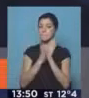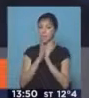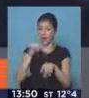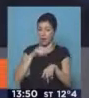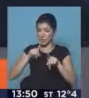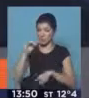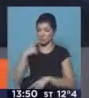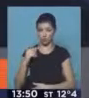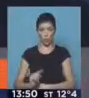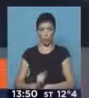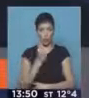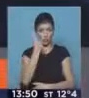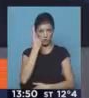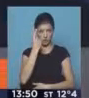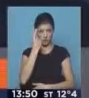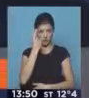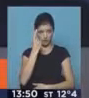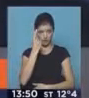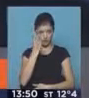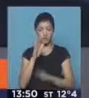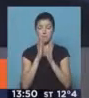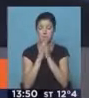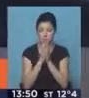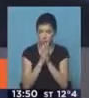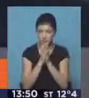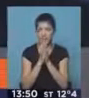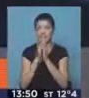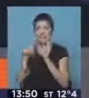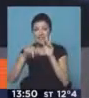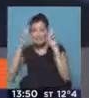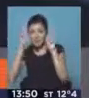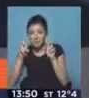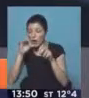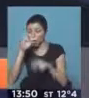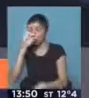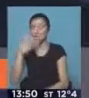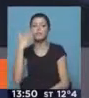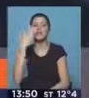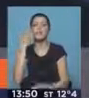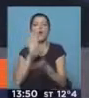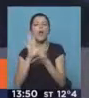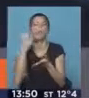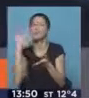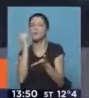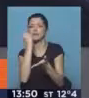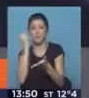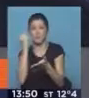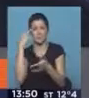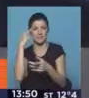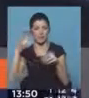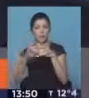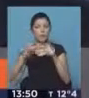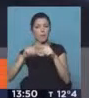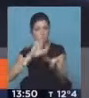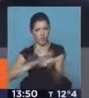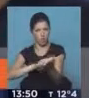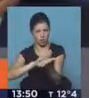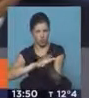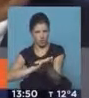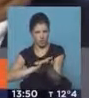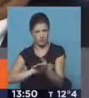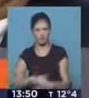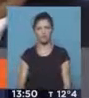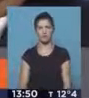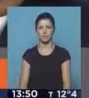se termina el conflicto, sin consulta con el resto de miembros del